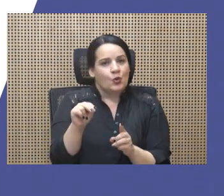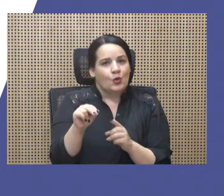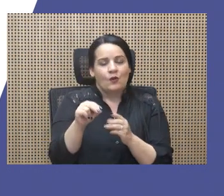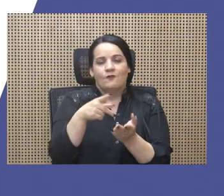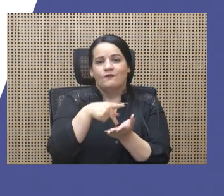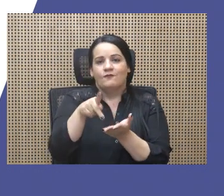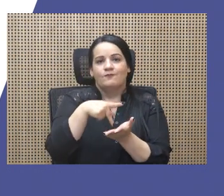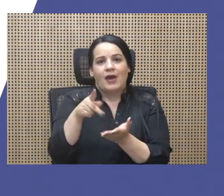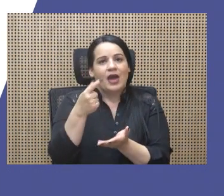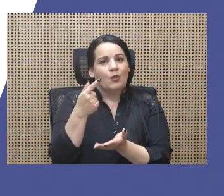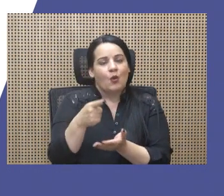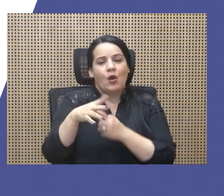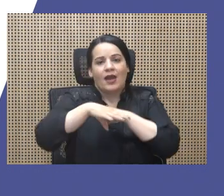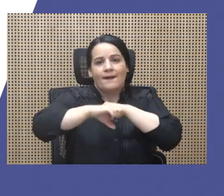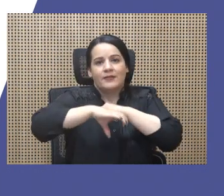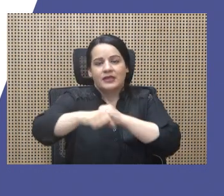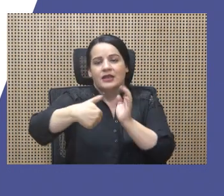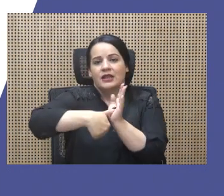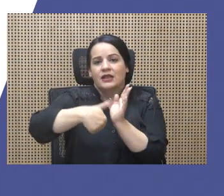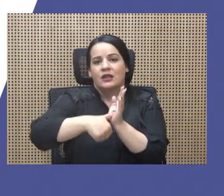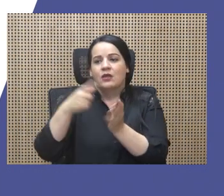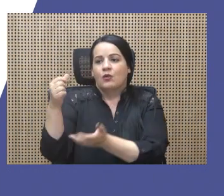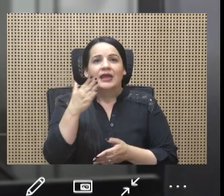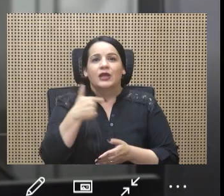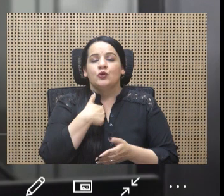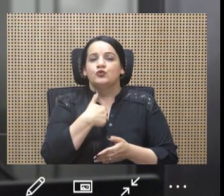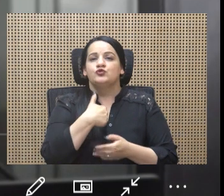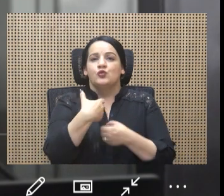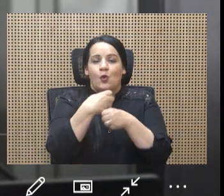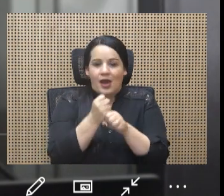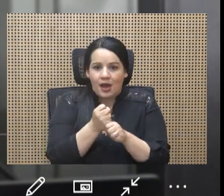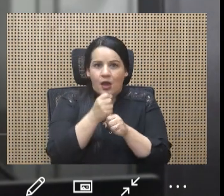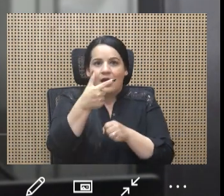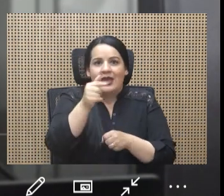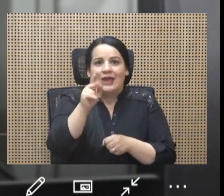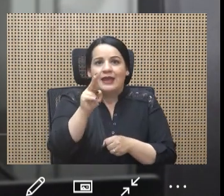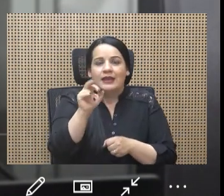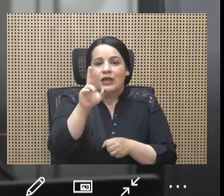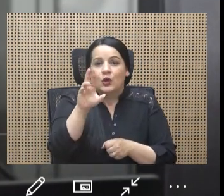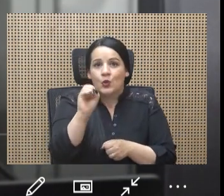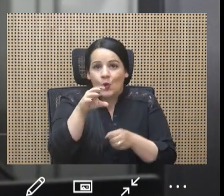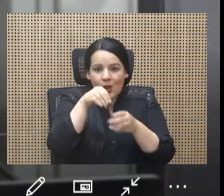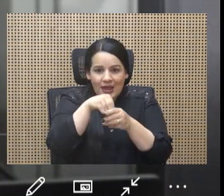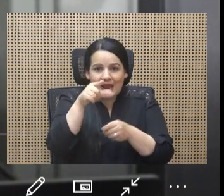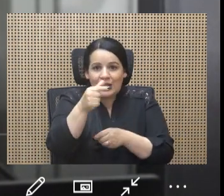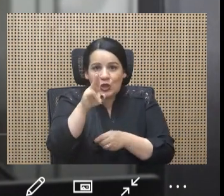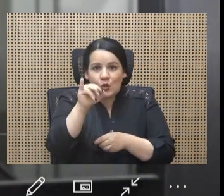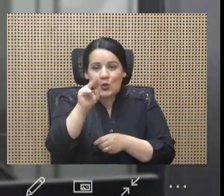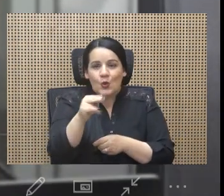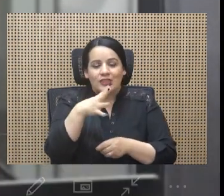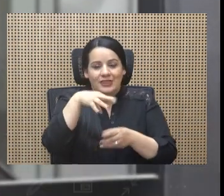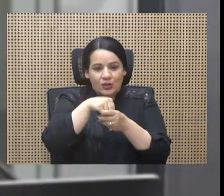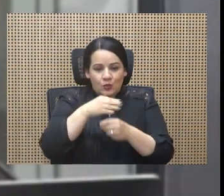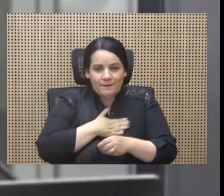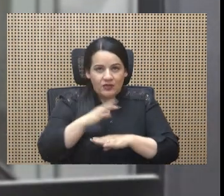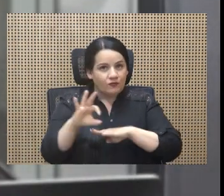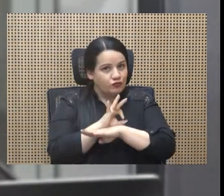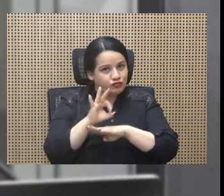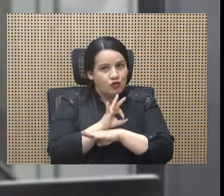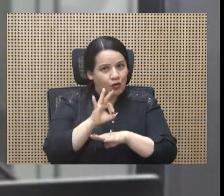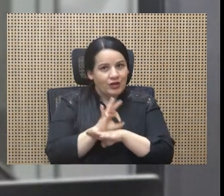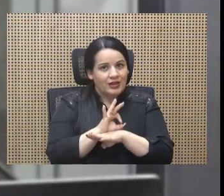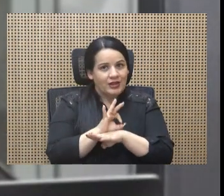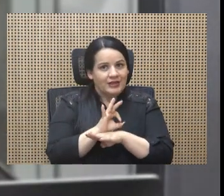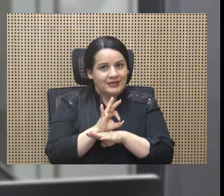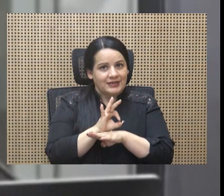proveniente de ningún tipo de fideicomiso sobre el video El Salto al vacío concluyeron que no se reportó al tribunal supremo de